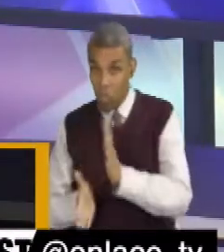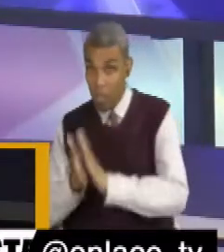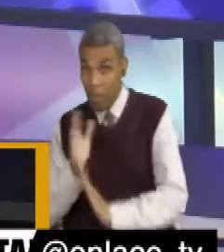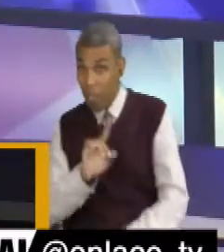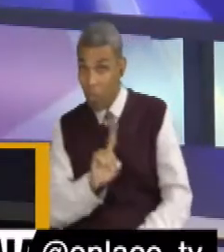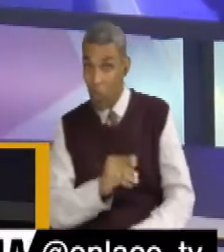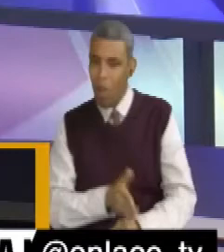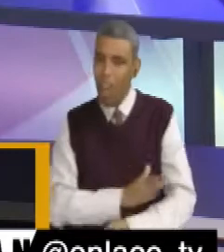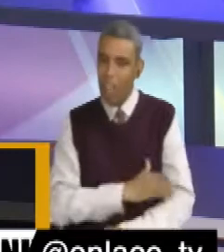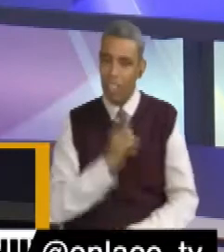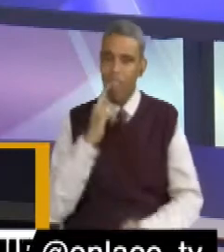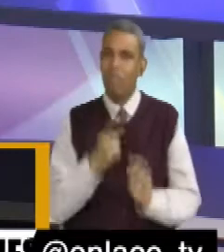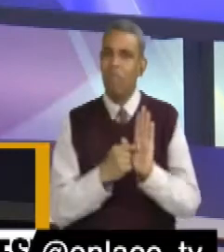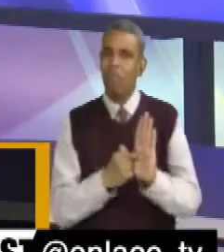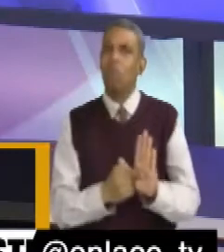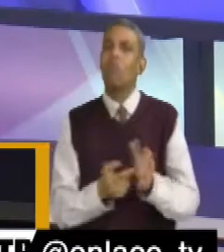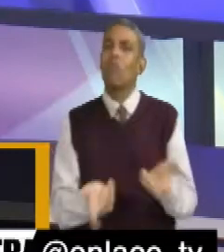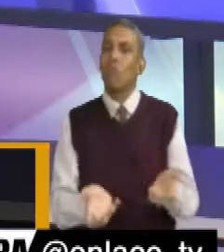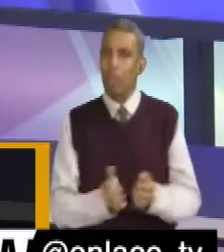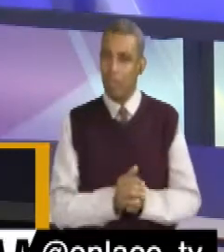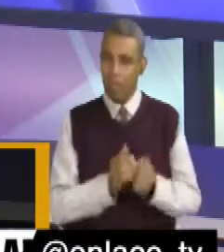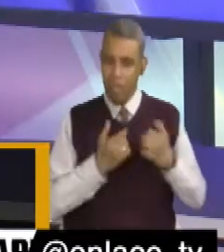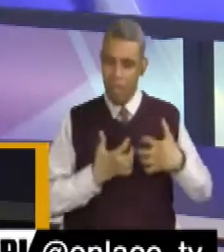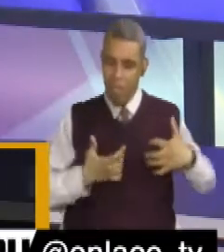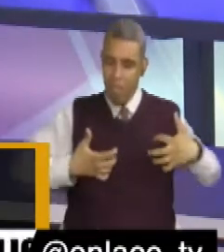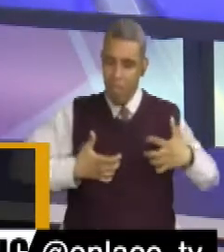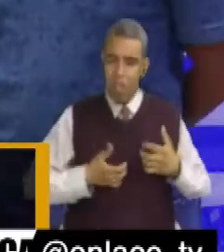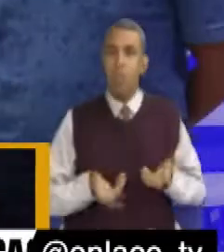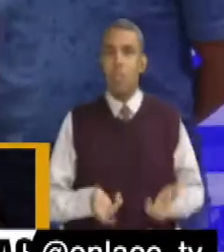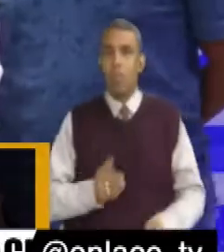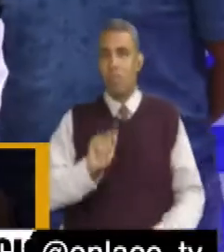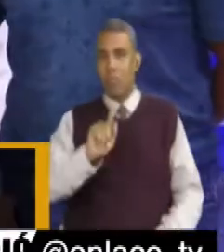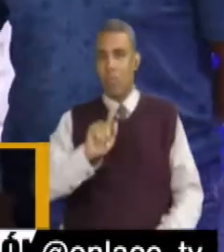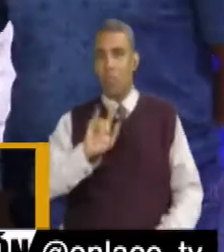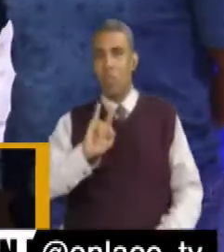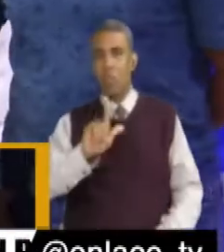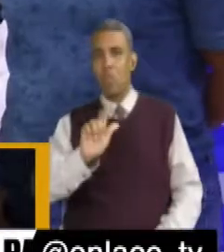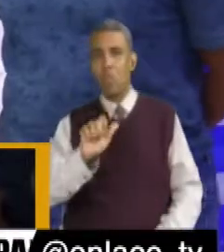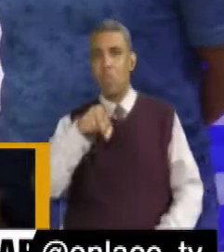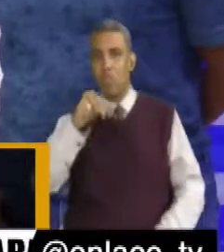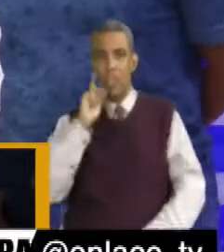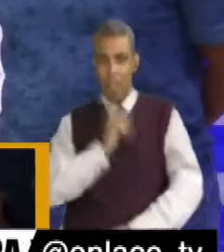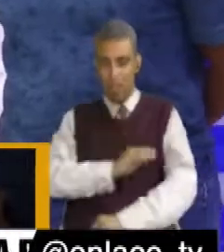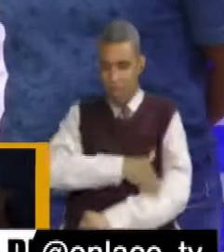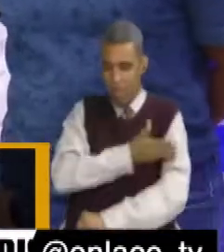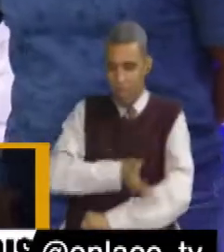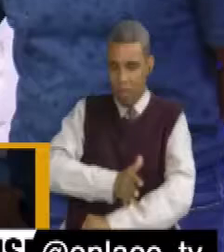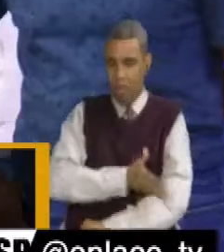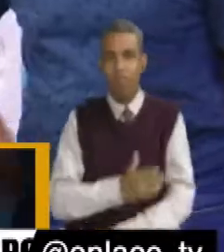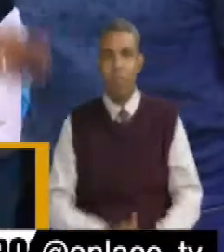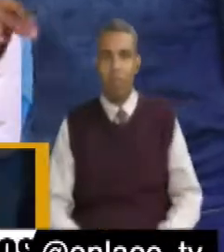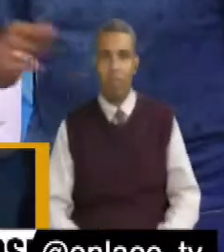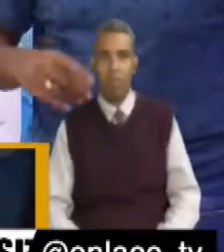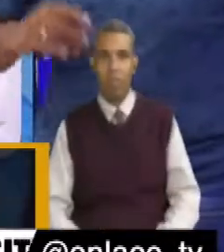los televidentes. Cántenos un poco acerca del Fulano. Bueno, claro que sí. Eso. ¿Qué dice, pues?